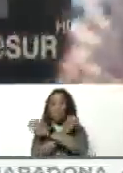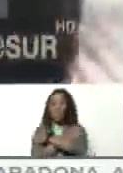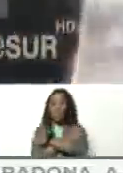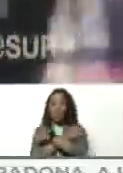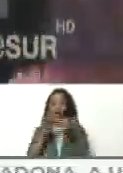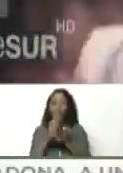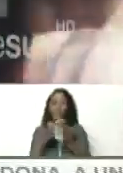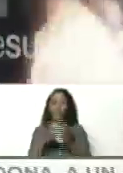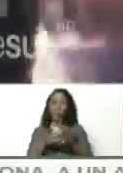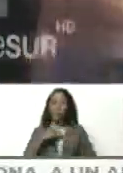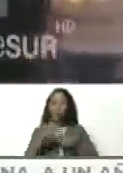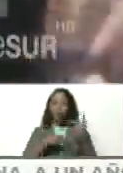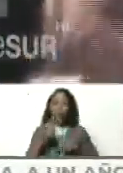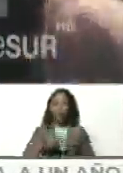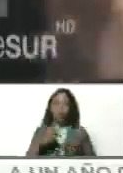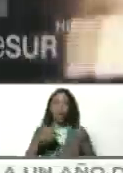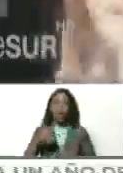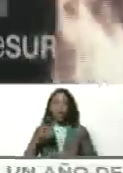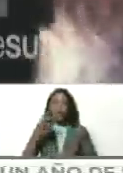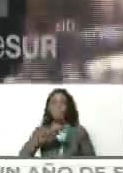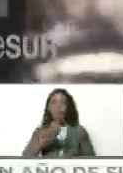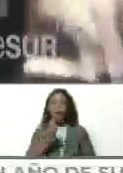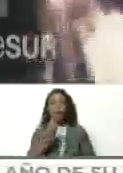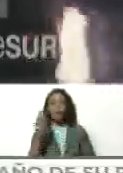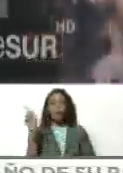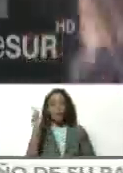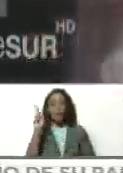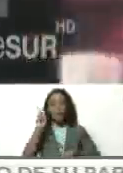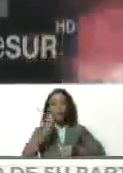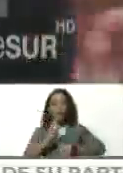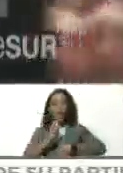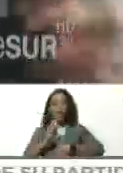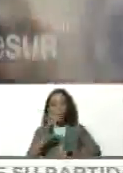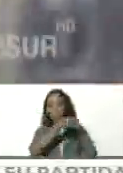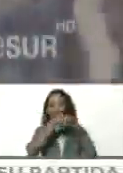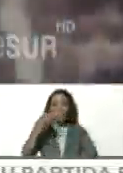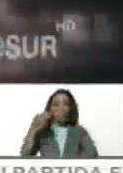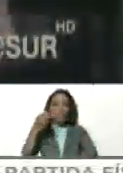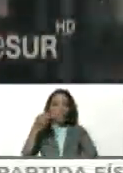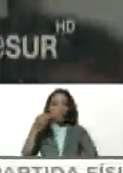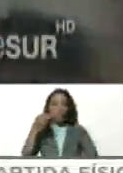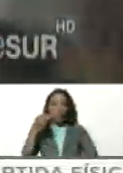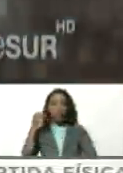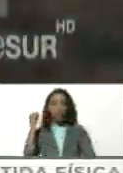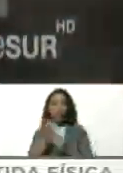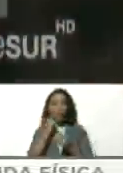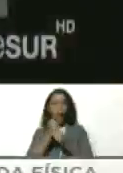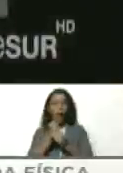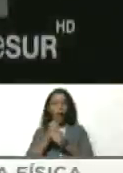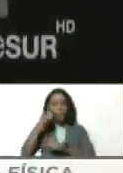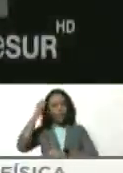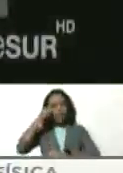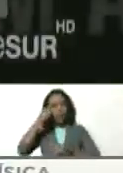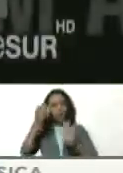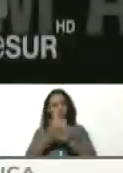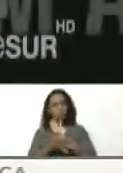producción de Patricia Villegas, de Telesur, por este extraordinario documental. A mí me